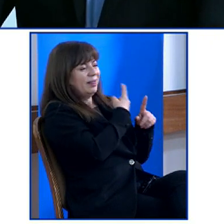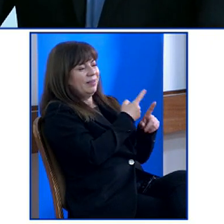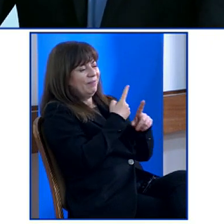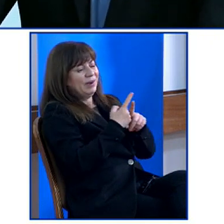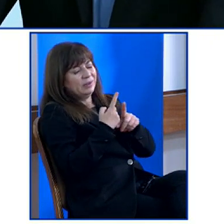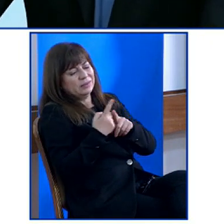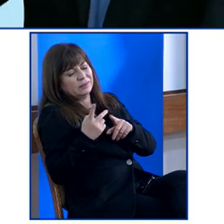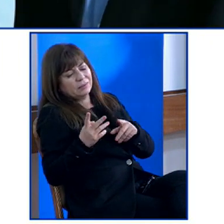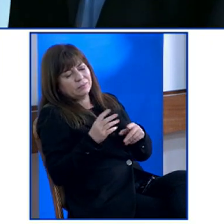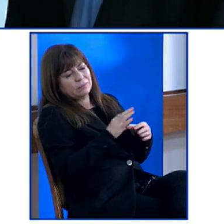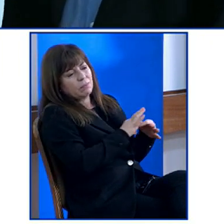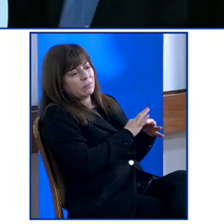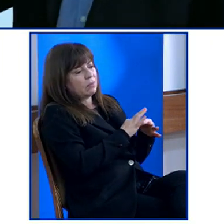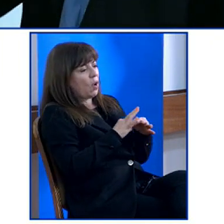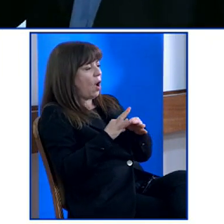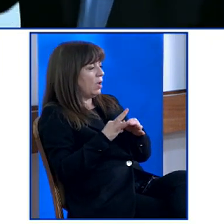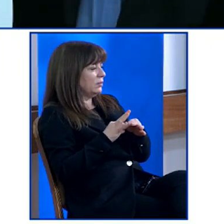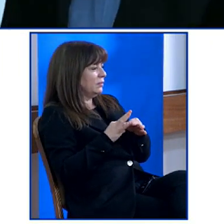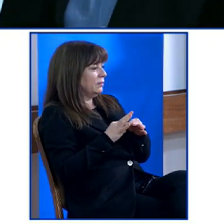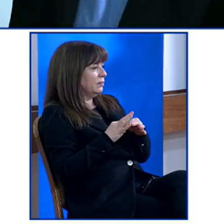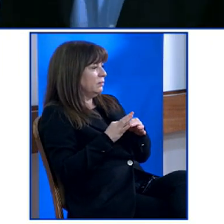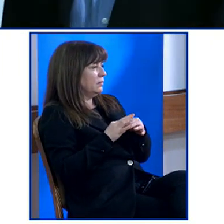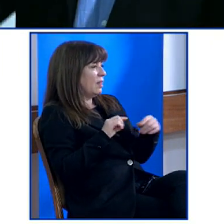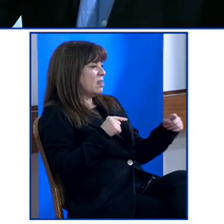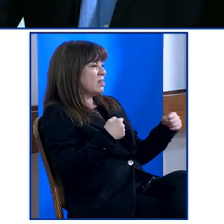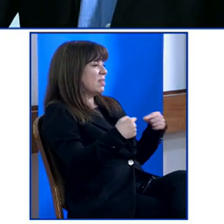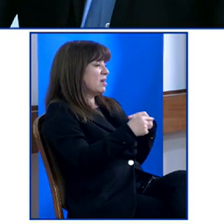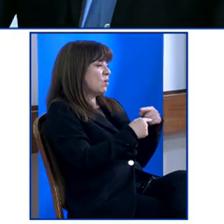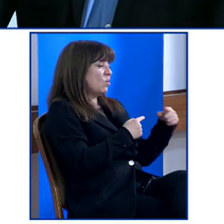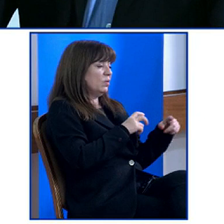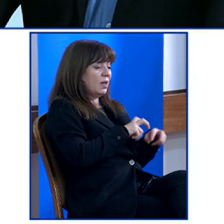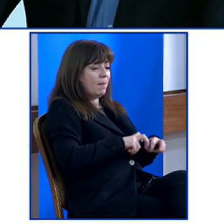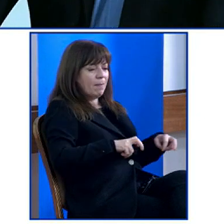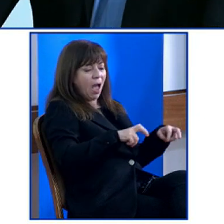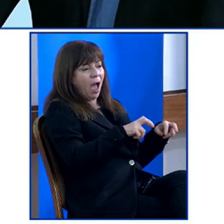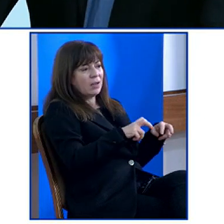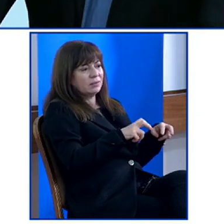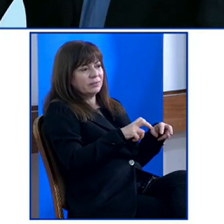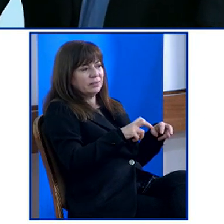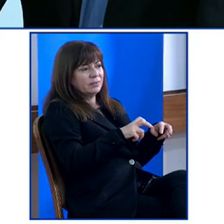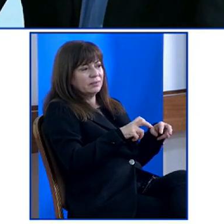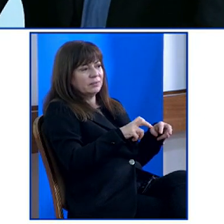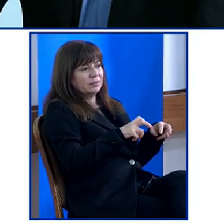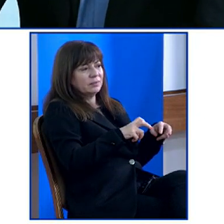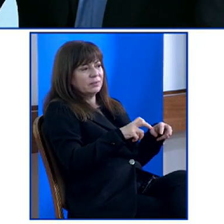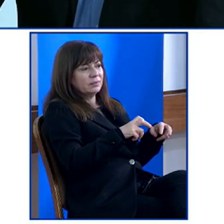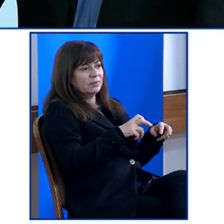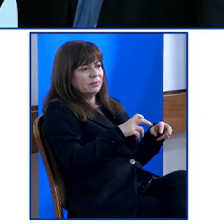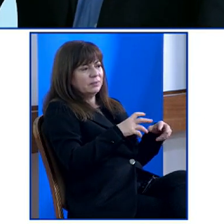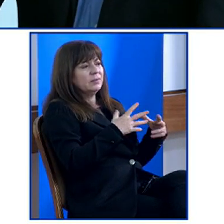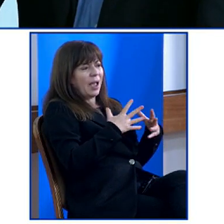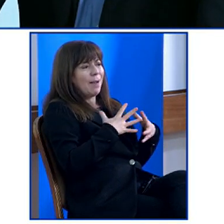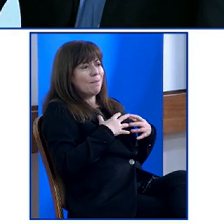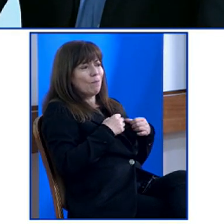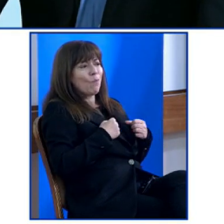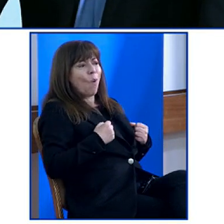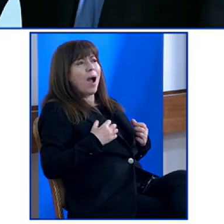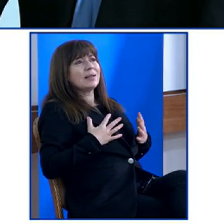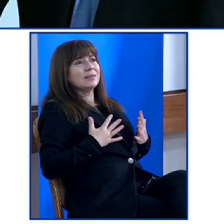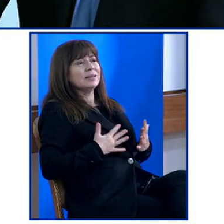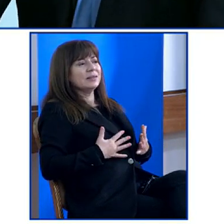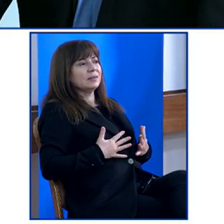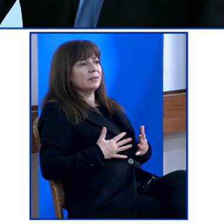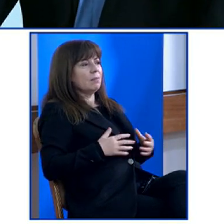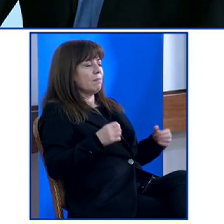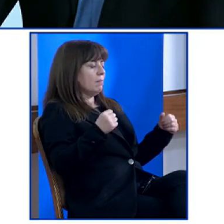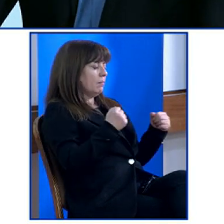diversas razones que tal vez podemos discutir en el panel después, están expuestas de